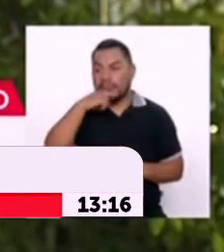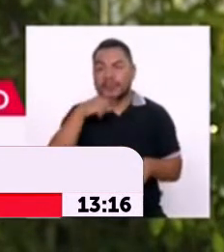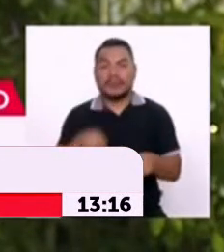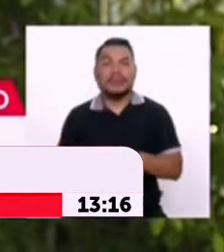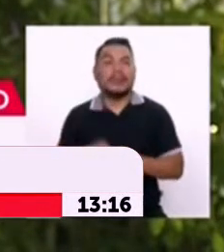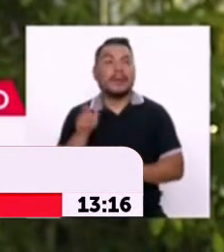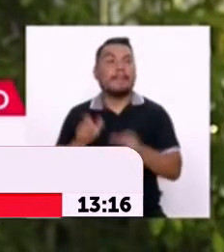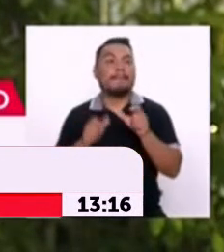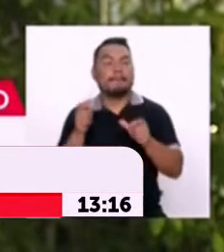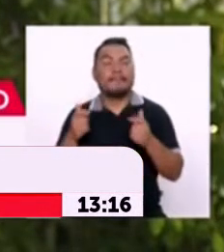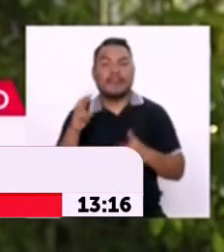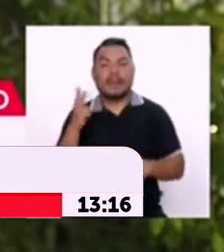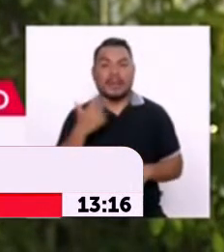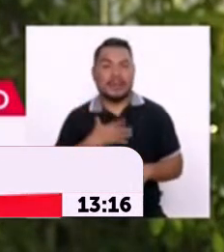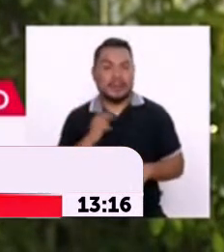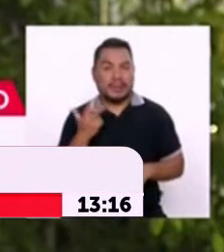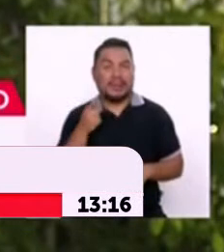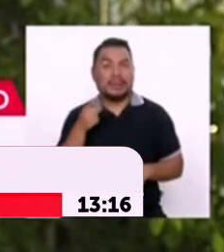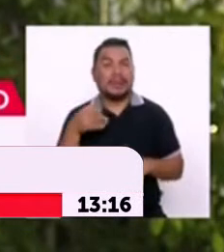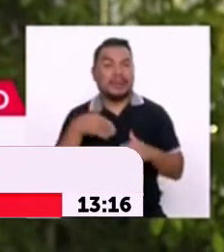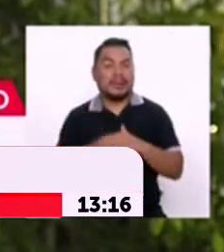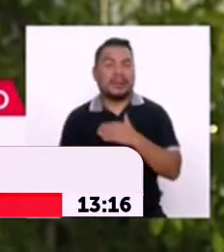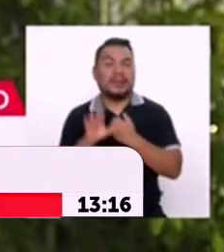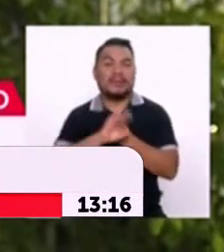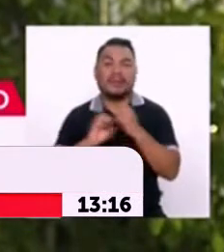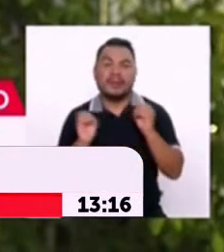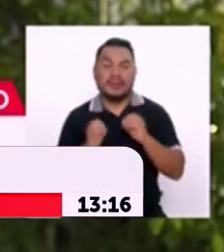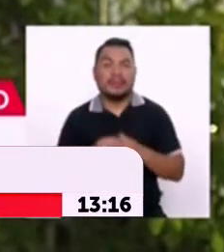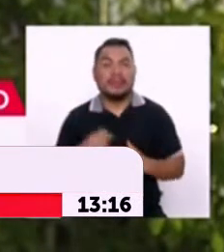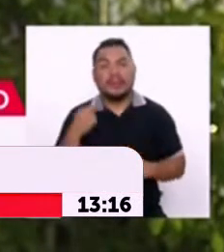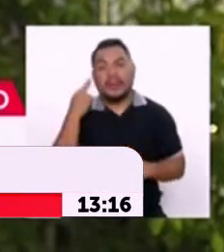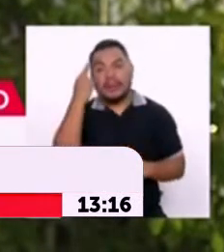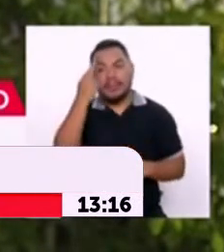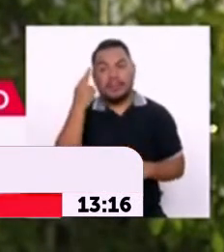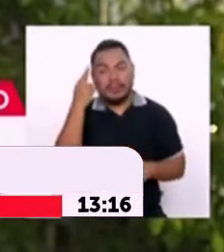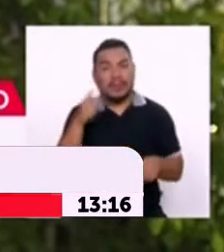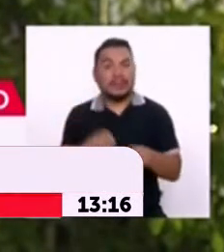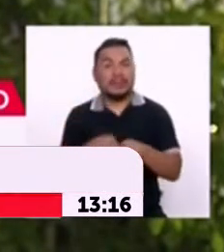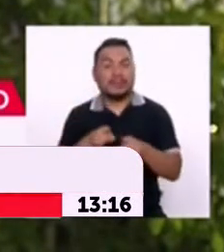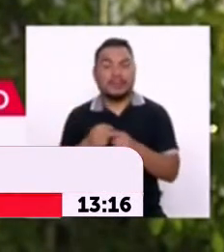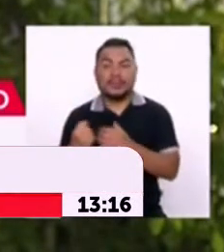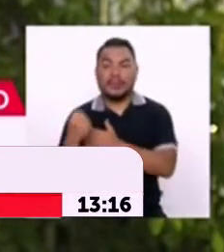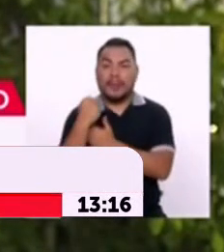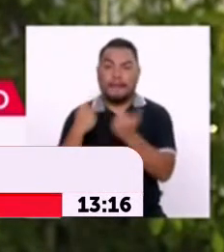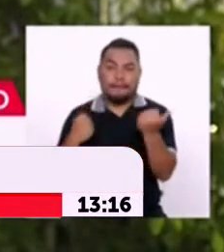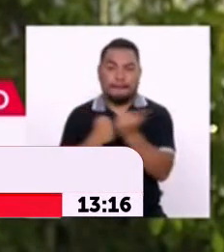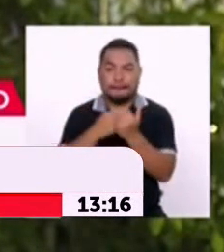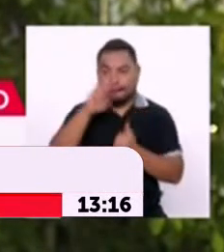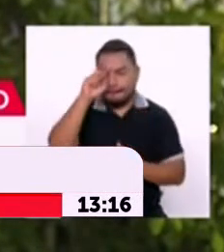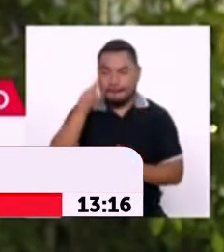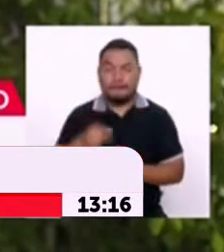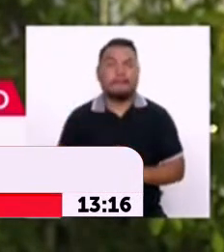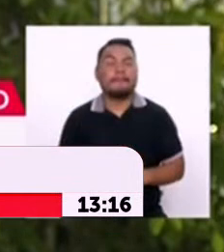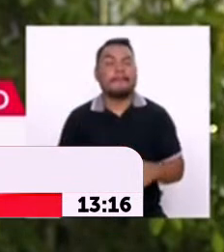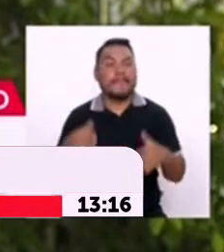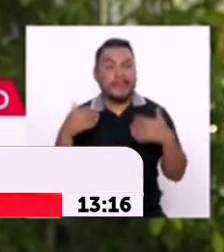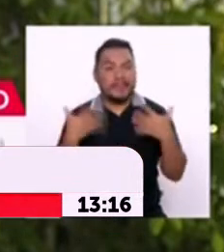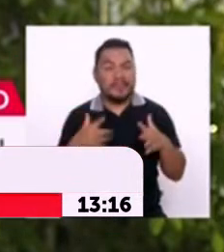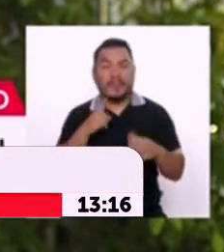mujeres también o personas de tercera edad que no tienen acceso a la defensa. Por eso es que también con Punche Perú se